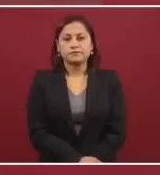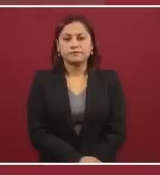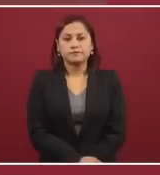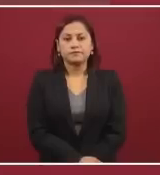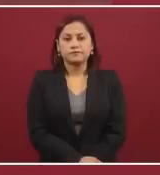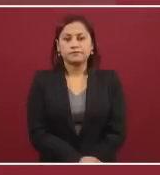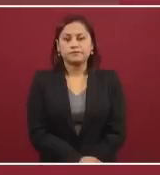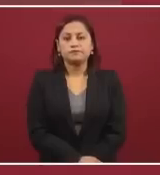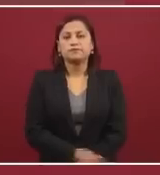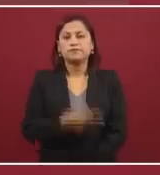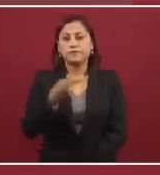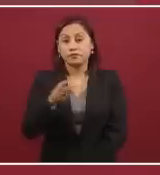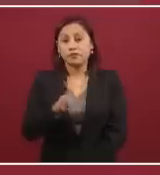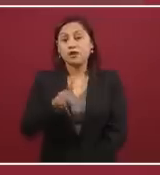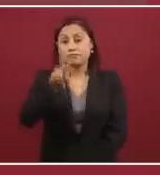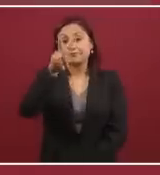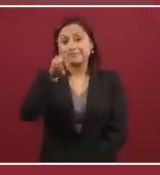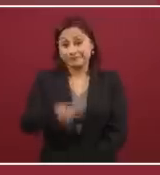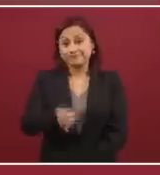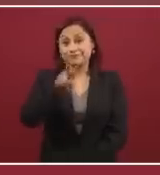esa manipulación